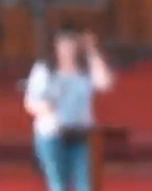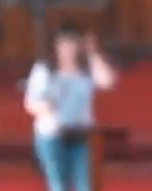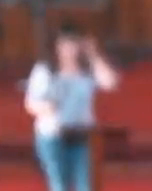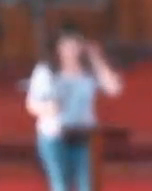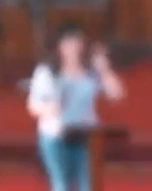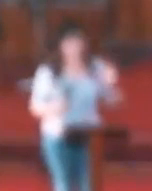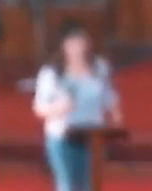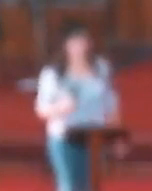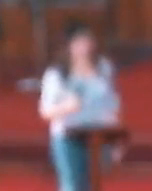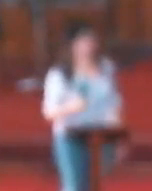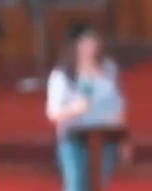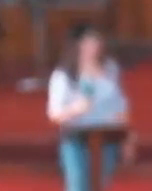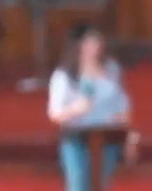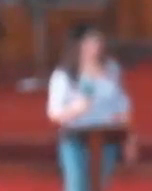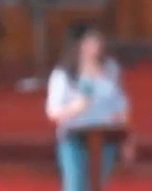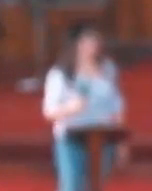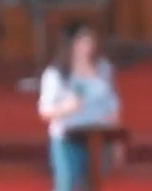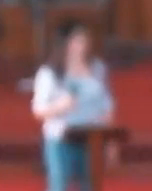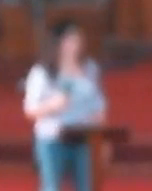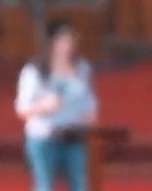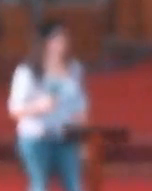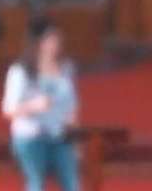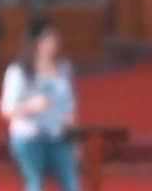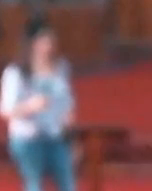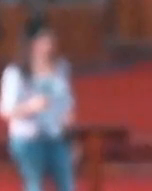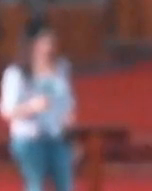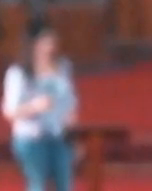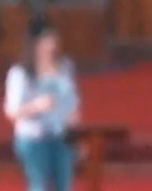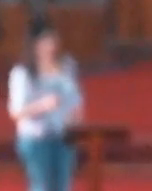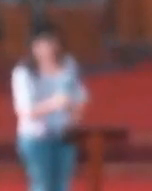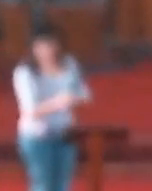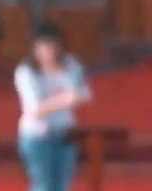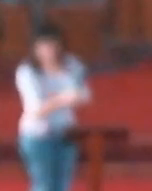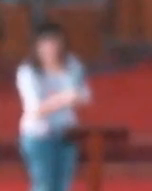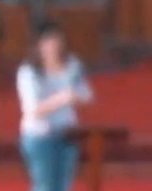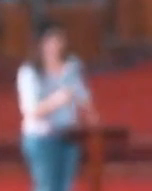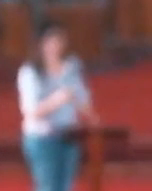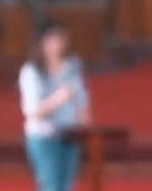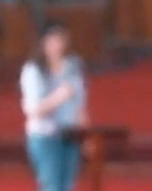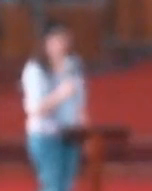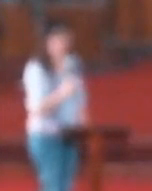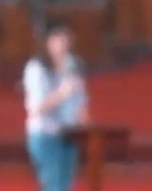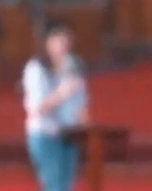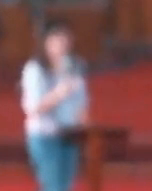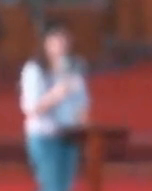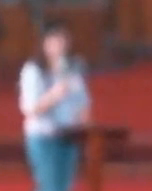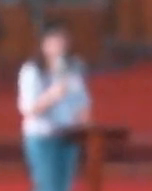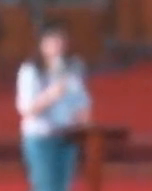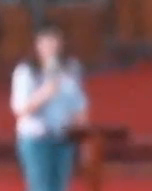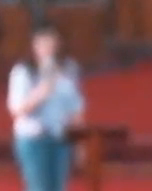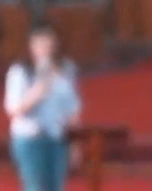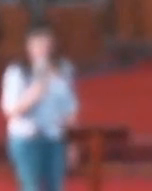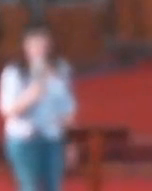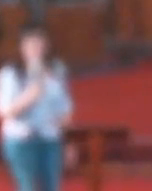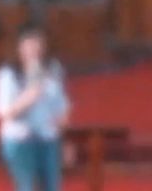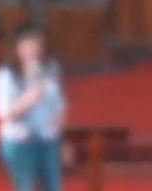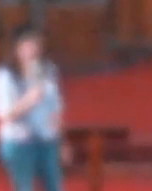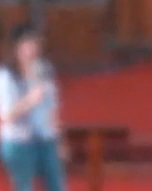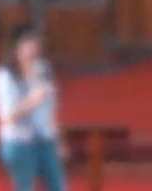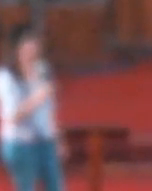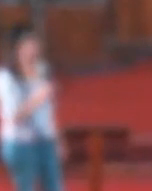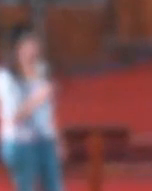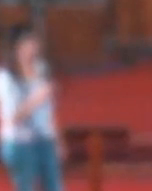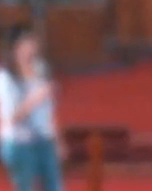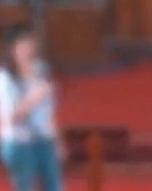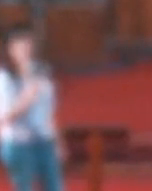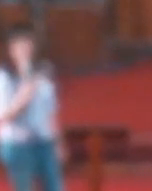Hace algunos meses, un par de meses, empezamos esta serie que se llama Amecate Corto. A few months ago, we began a